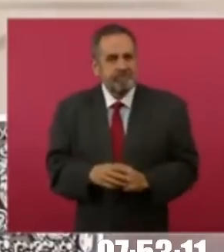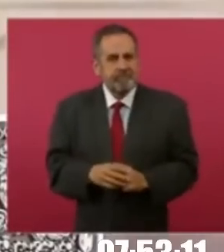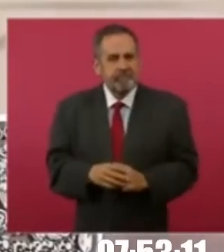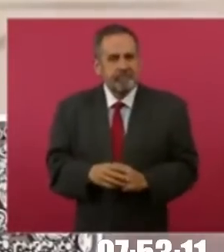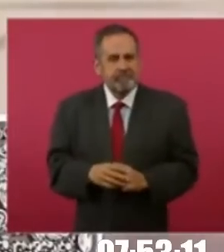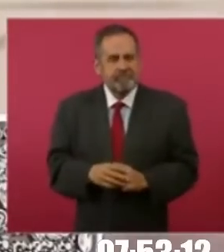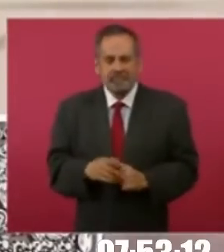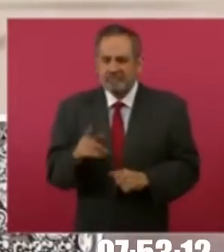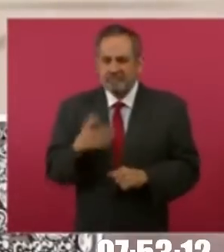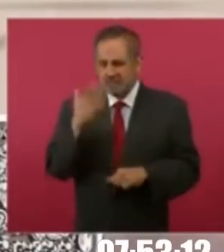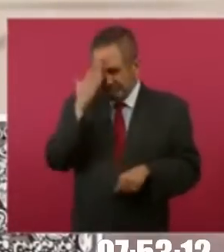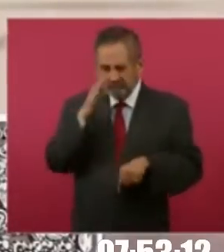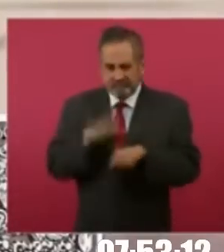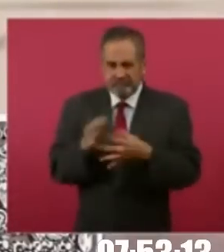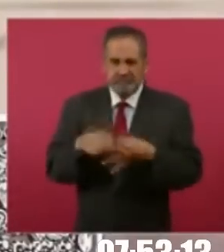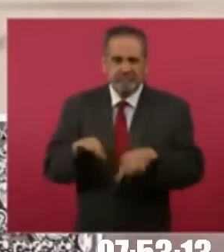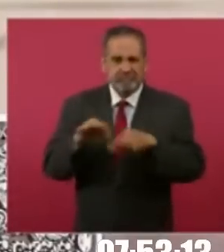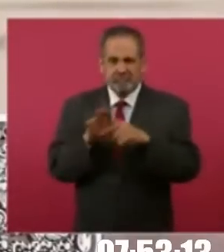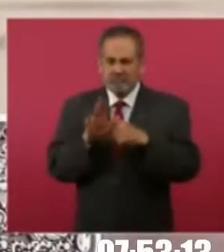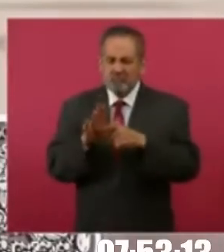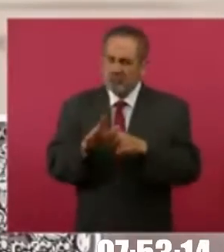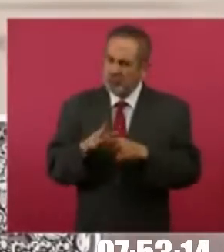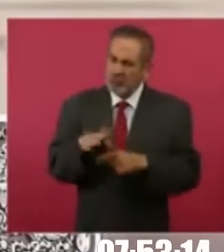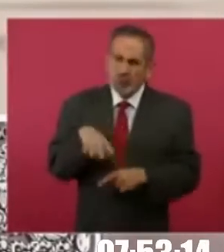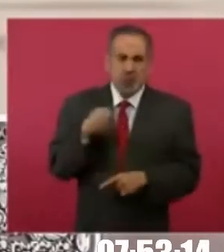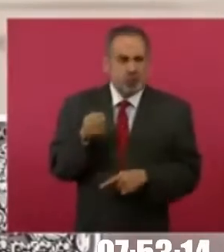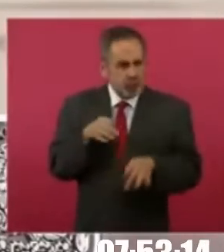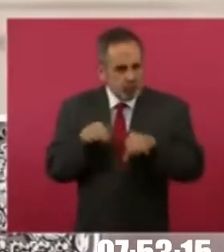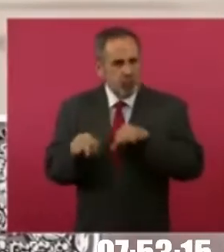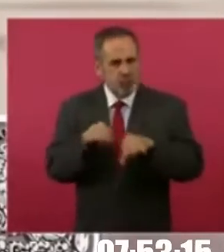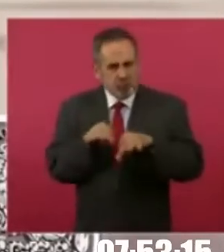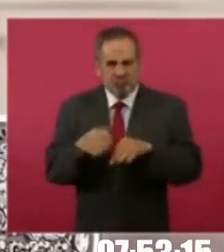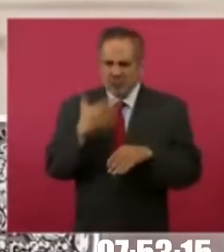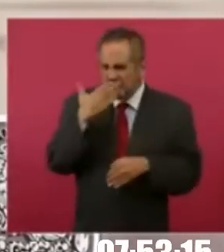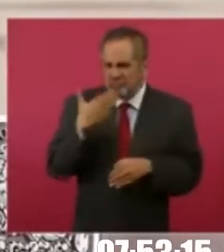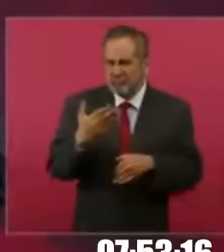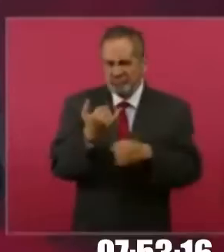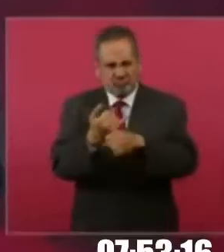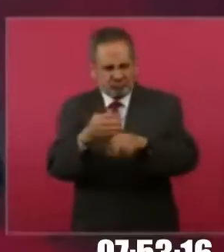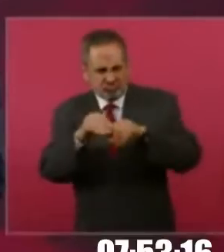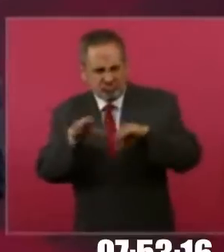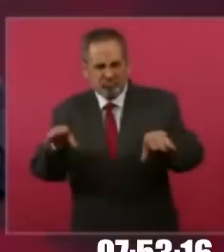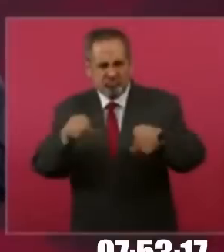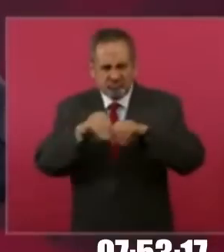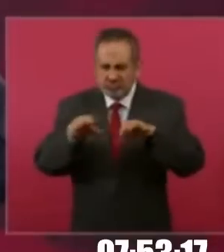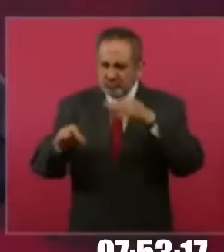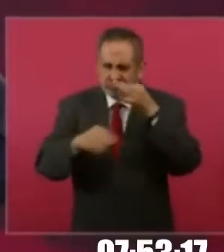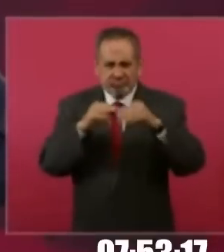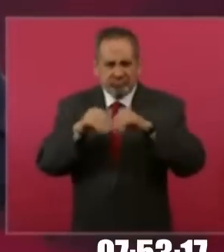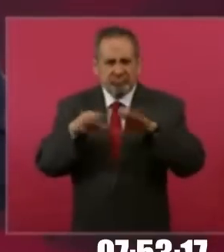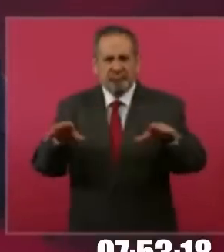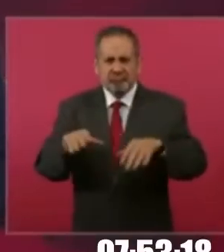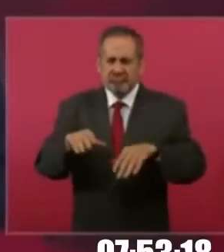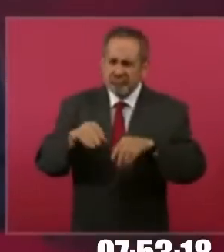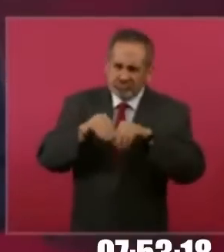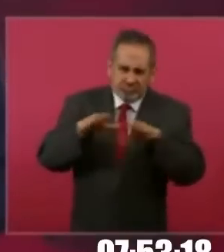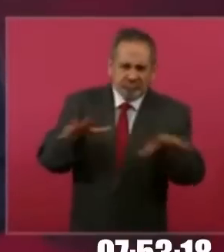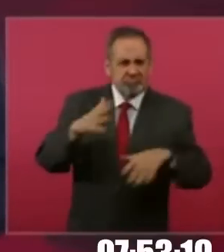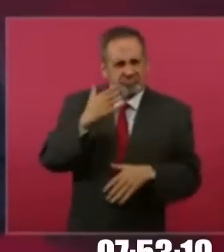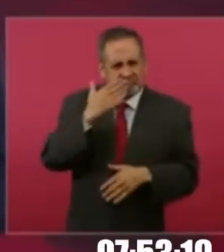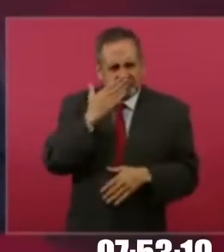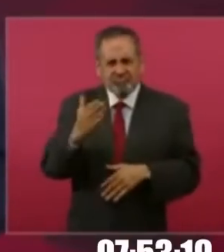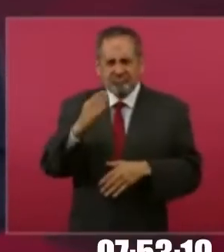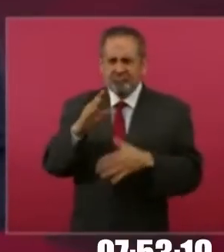insignia y afanoso para informar al pueblo informar bien al